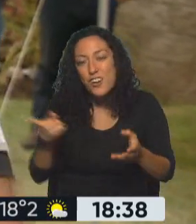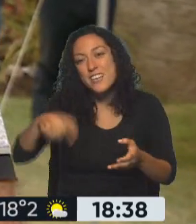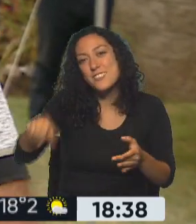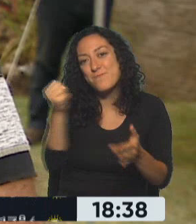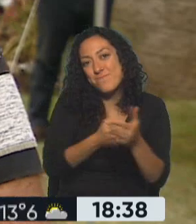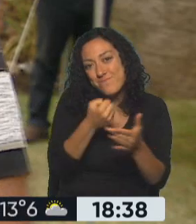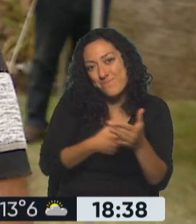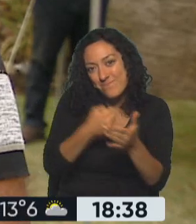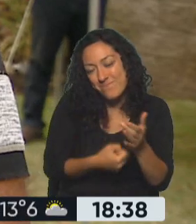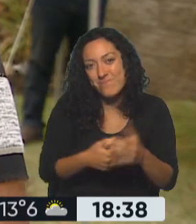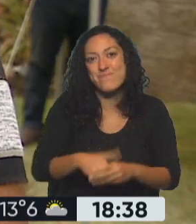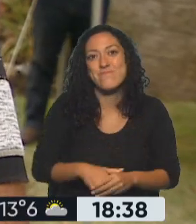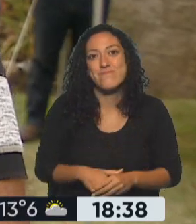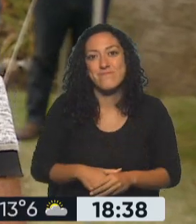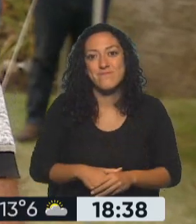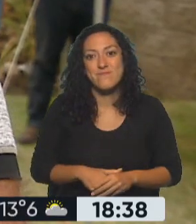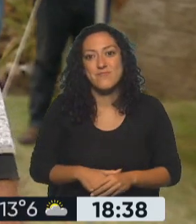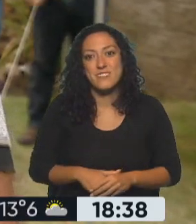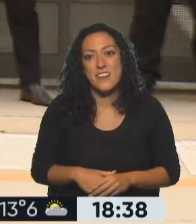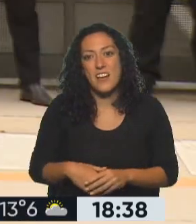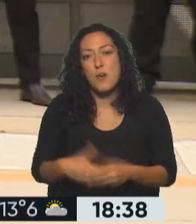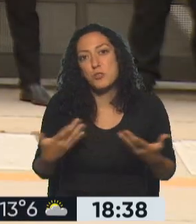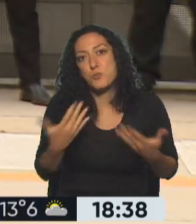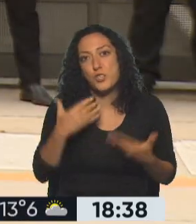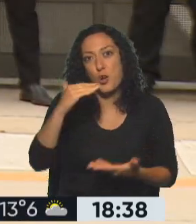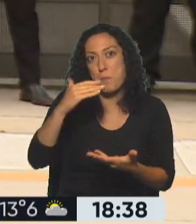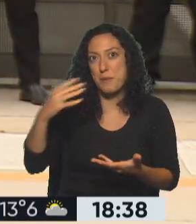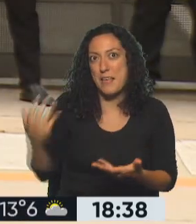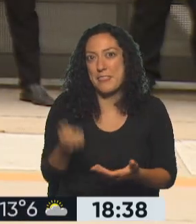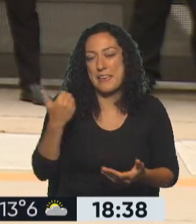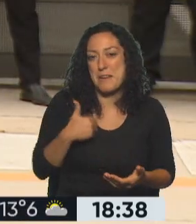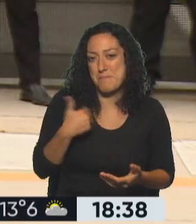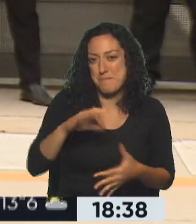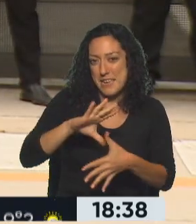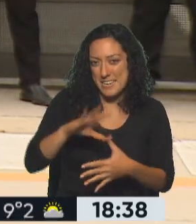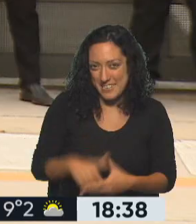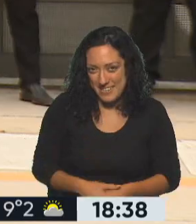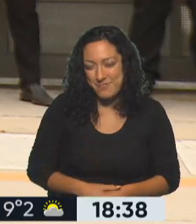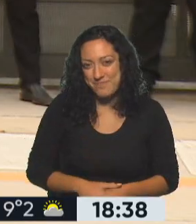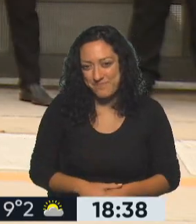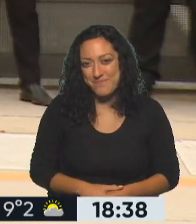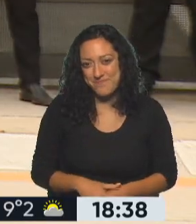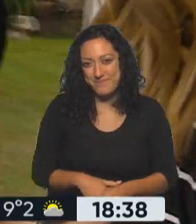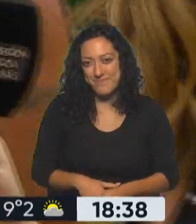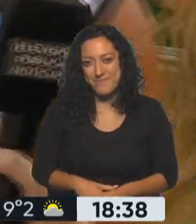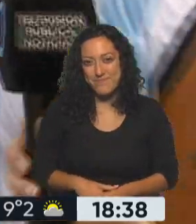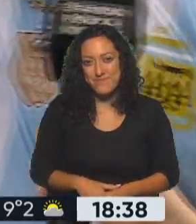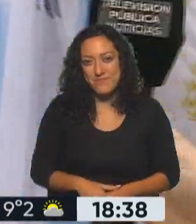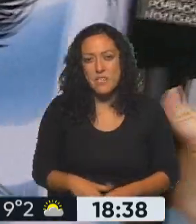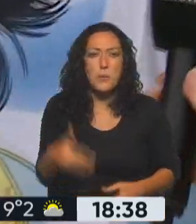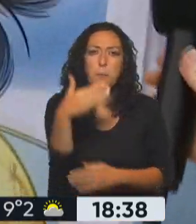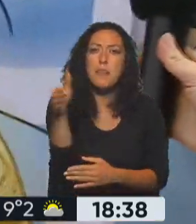esto. ¿Sí? Ahora por la Copa América, obviamente, hay que ir por esa. Sí, por todo. ¿Cuál es la historia detrás de esta